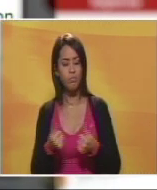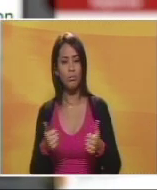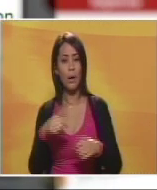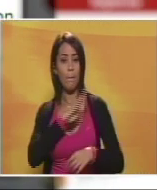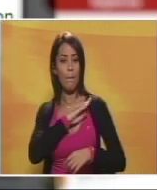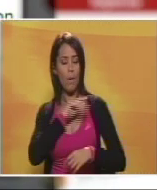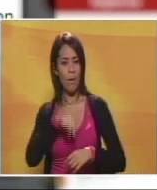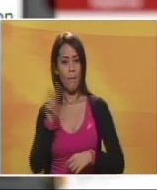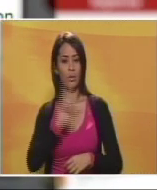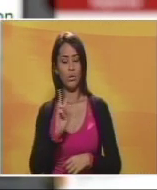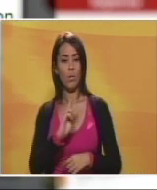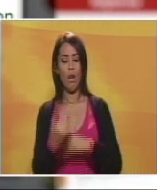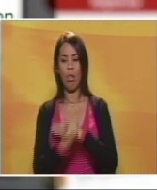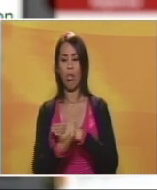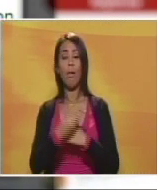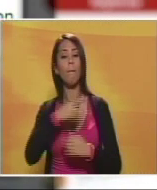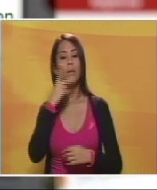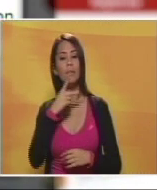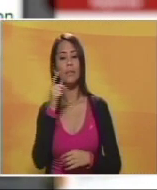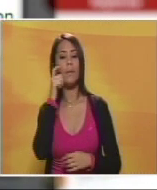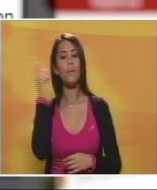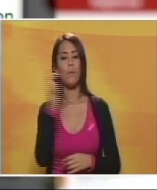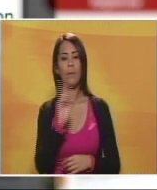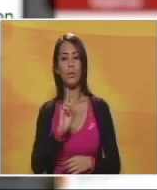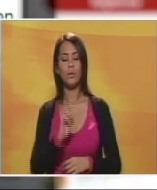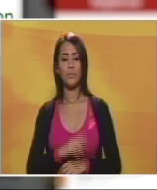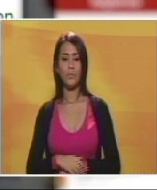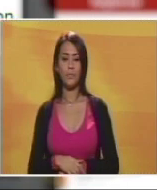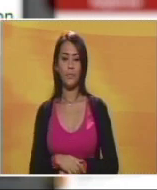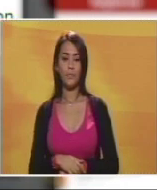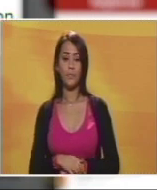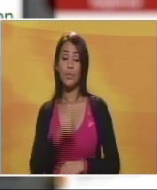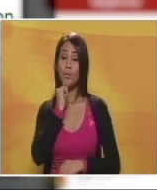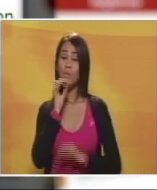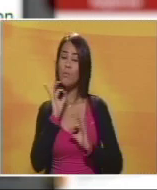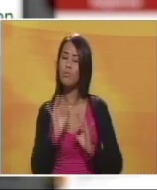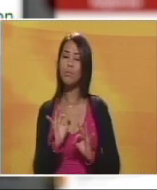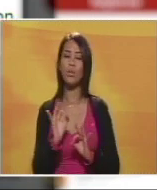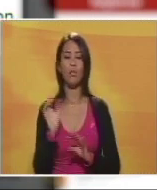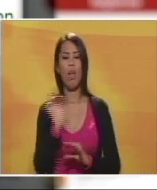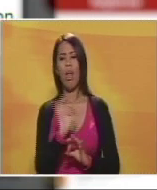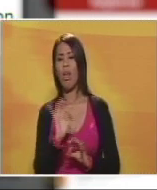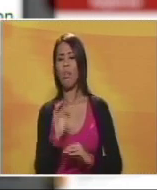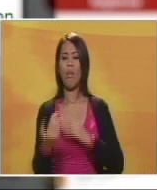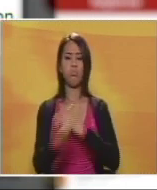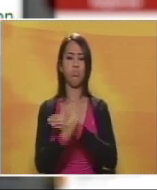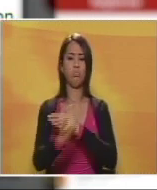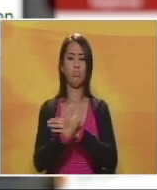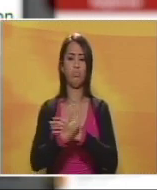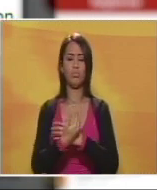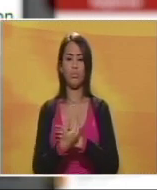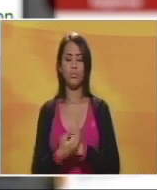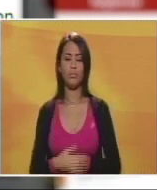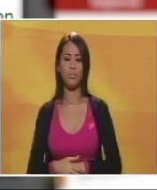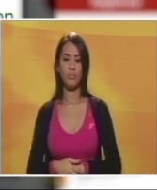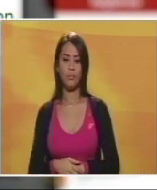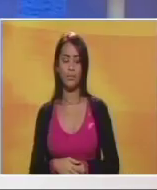país y someter políticamente al pueblo venezolano. Enfatizó que ninguna fuerza extranjera podrá con Venezuela.